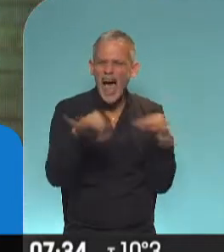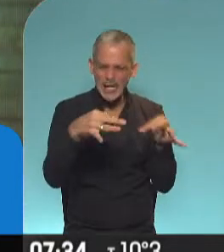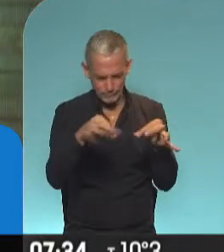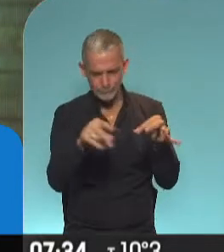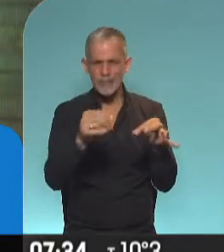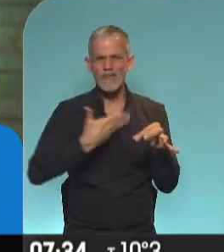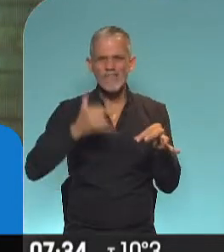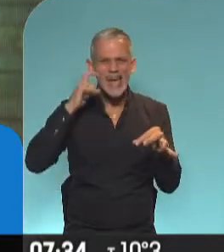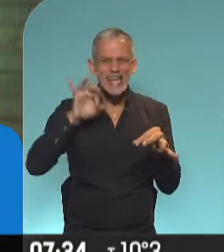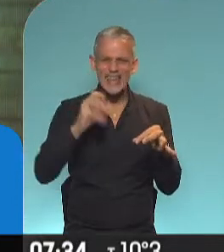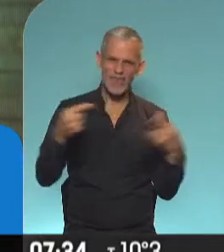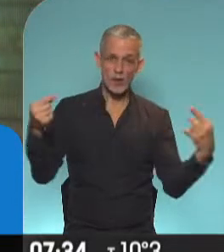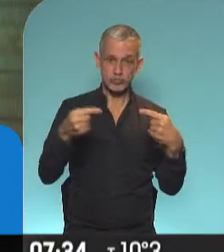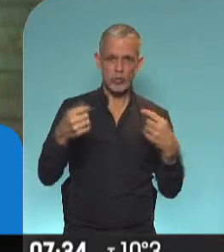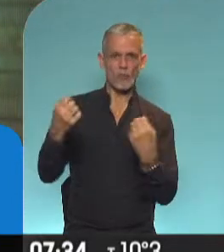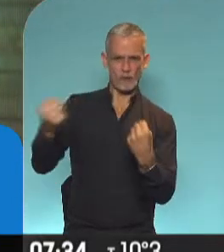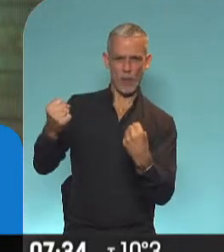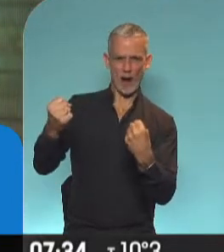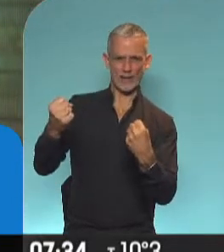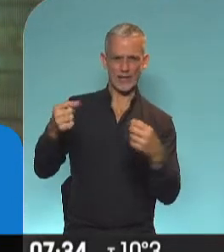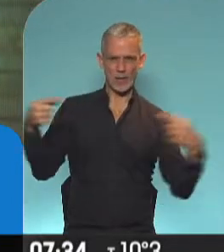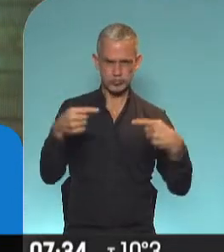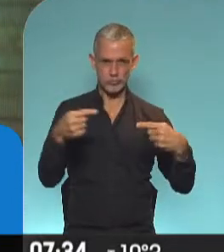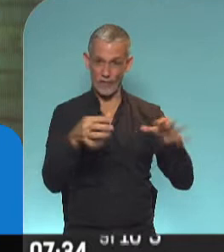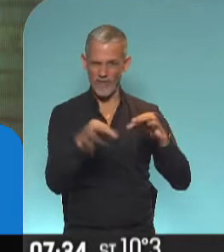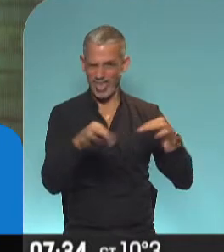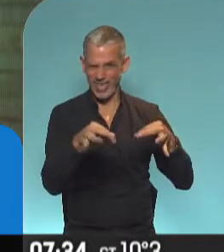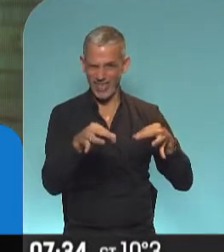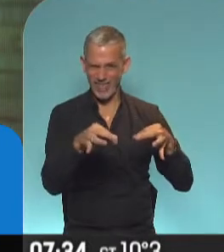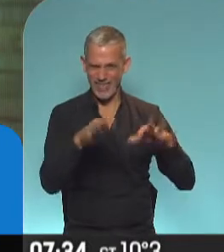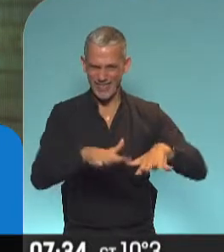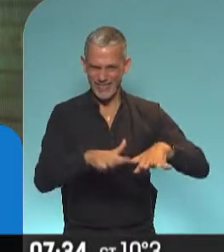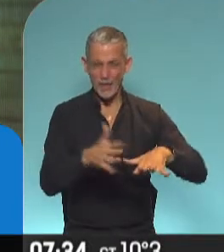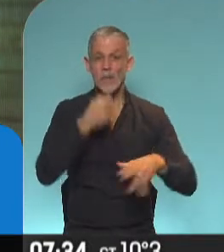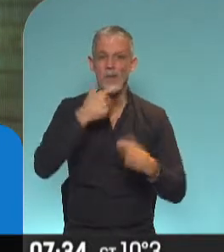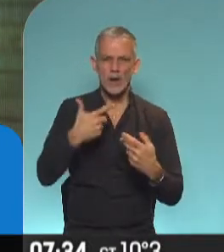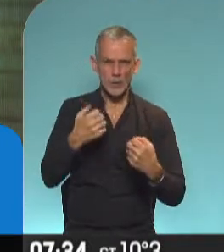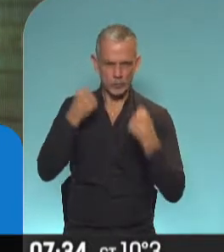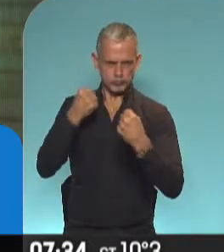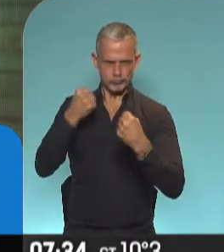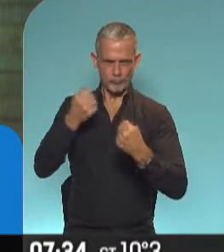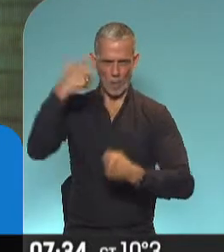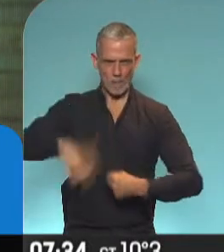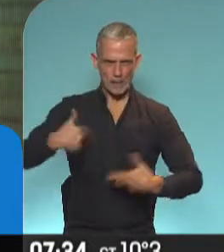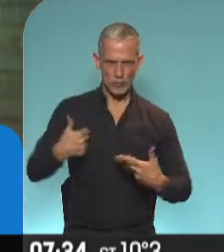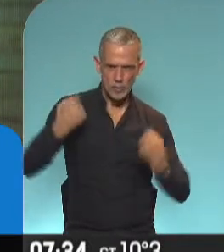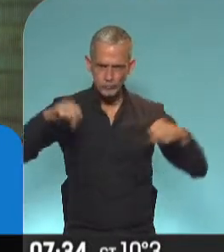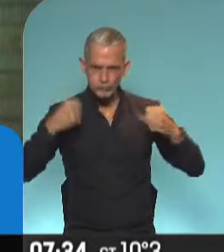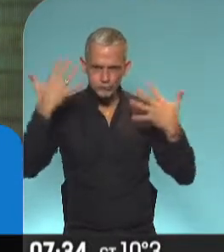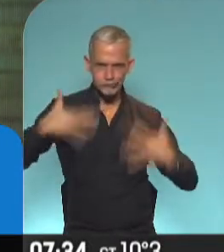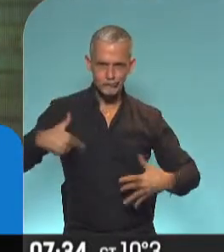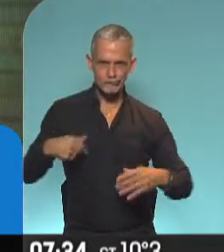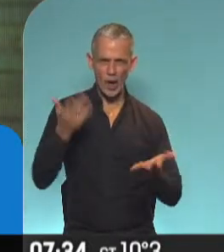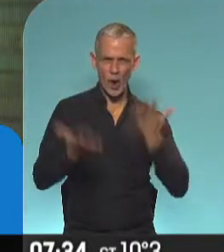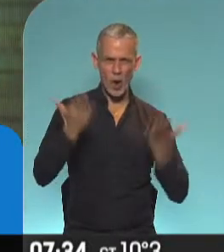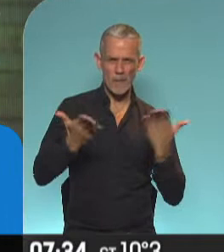automáticamente asocia con el opuesto, que sería la fortaleza. Nos imaginamos, por ejemplo, un boxeador bien entrenado comparado